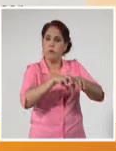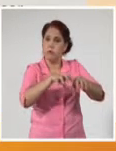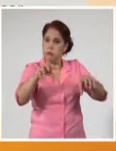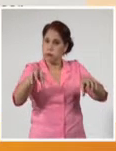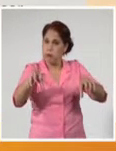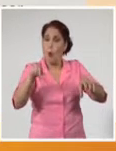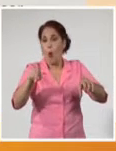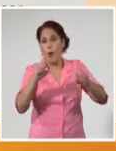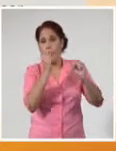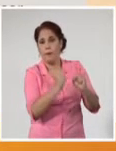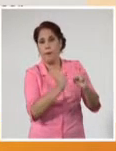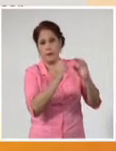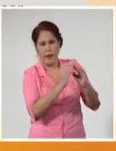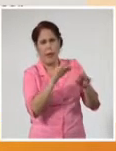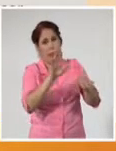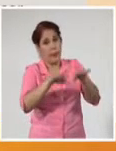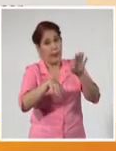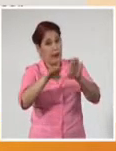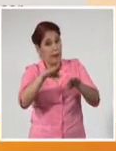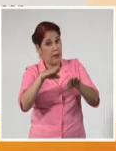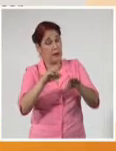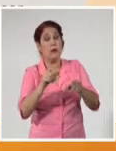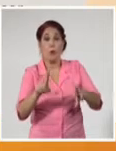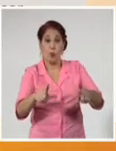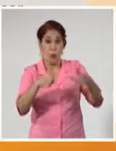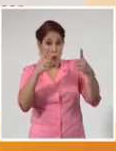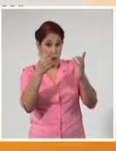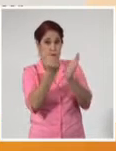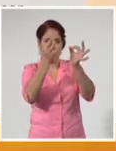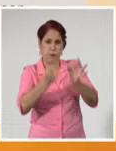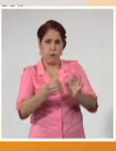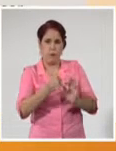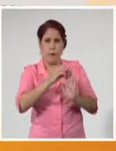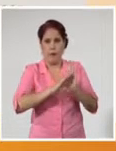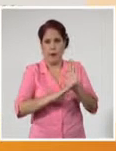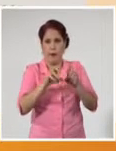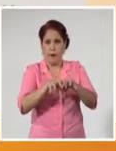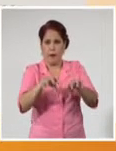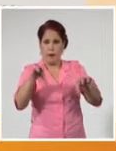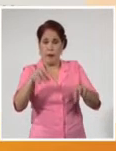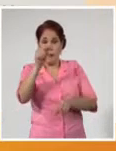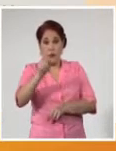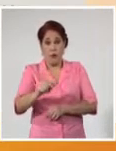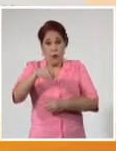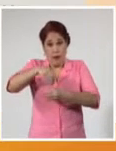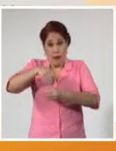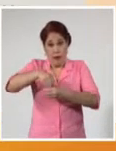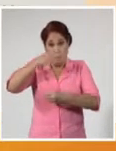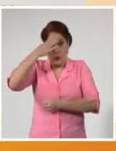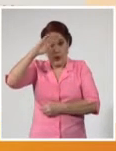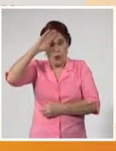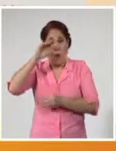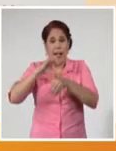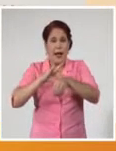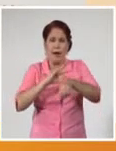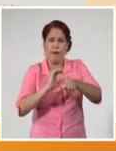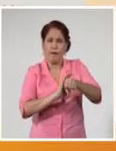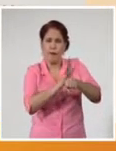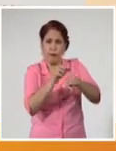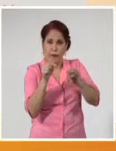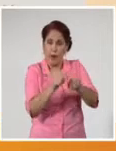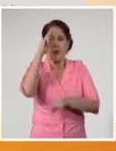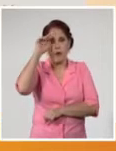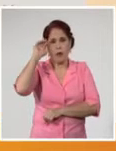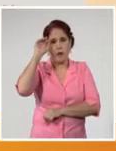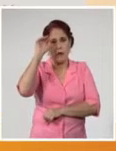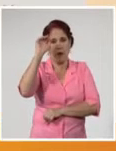o en el hogar, siempre que se garantice el cumplimiento de esta medida. Los casos autóctonos confirmados y de riesgo se